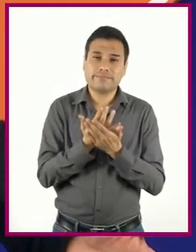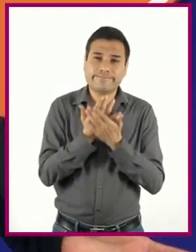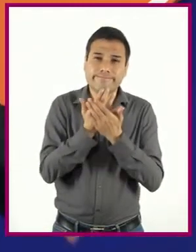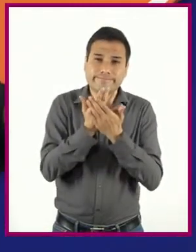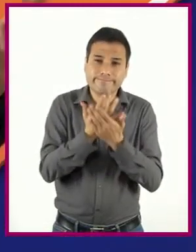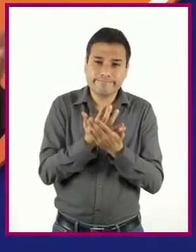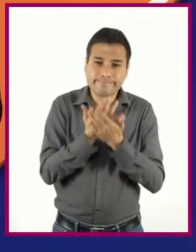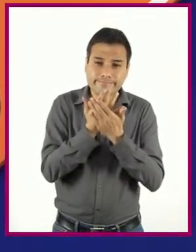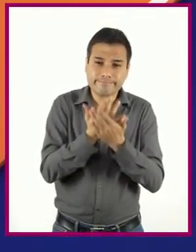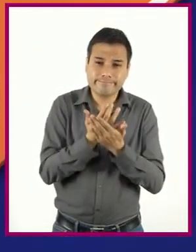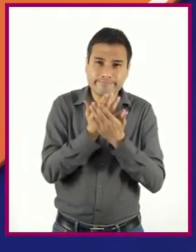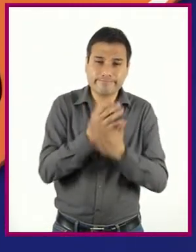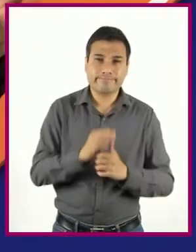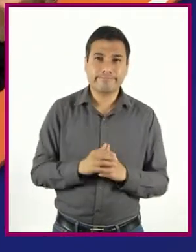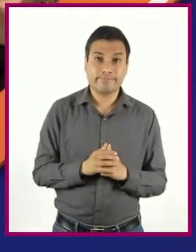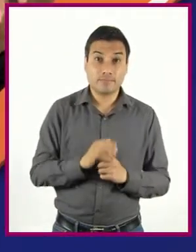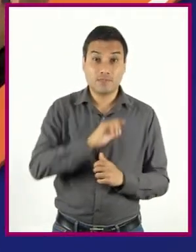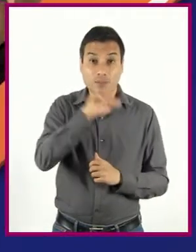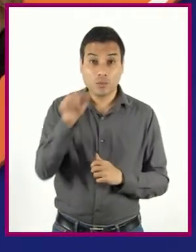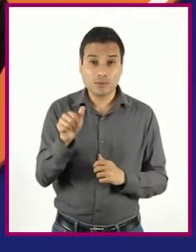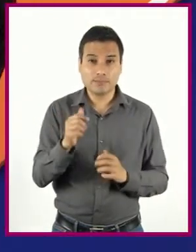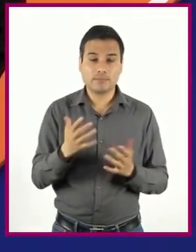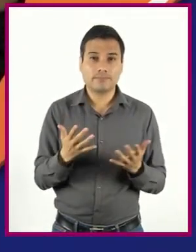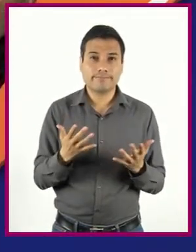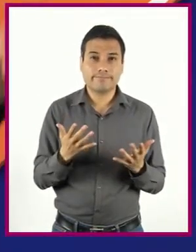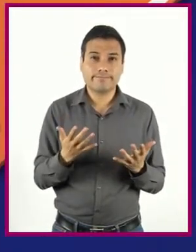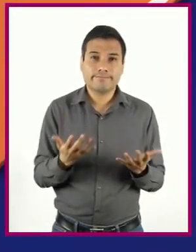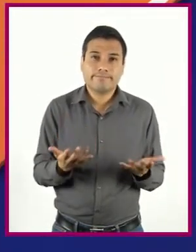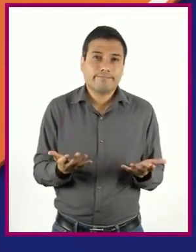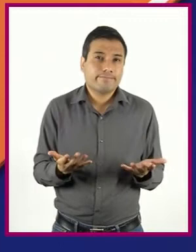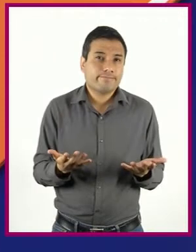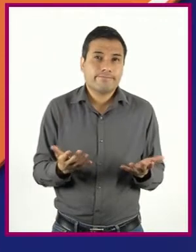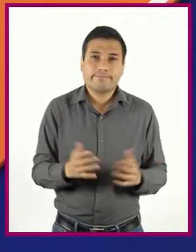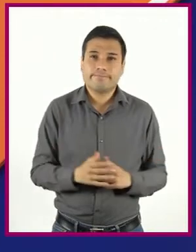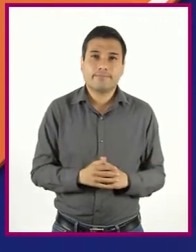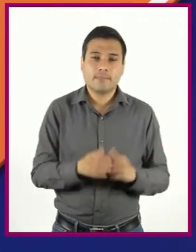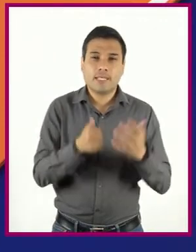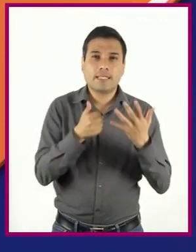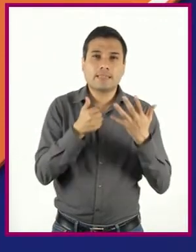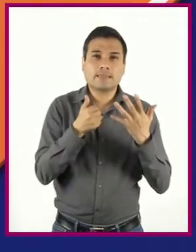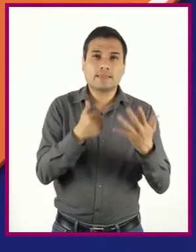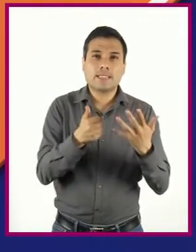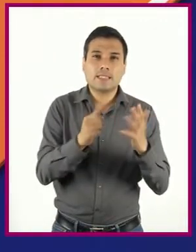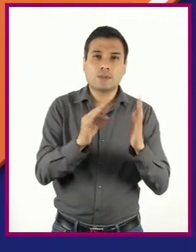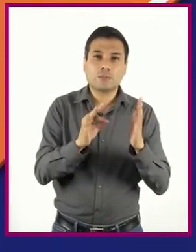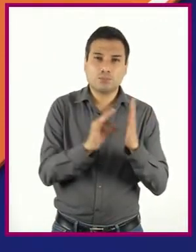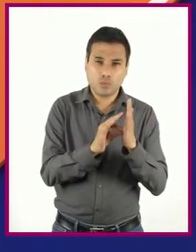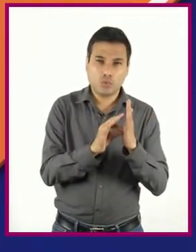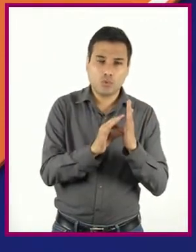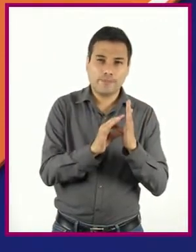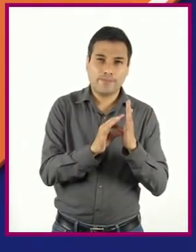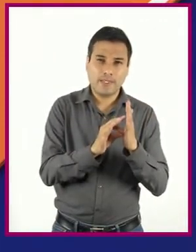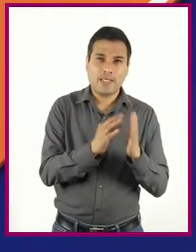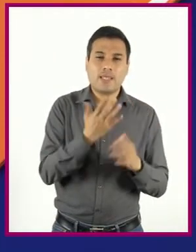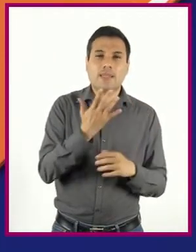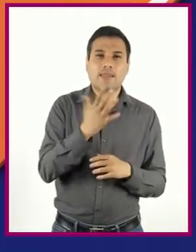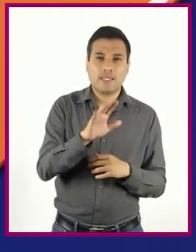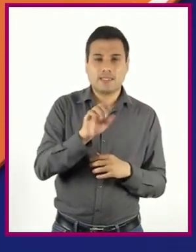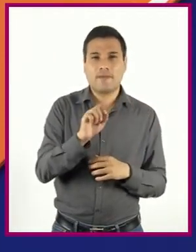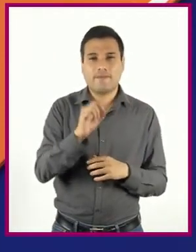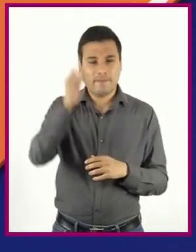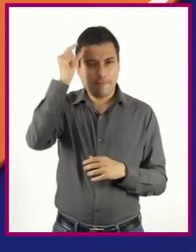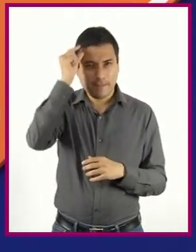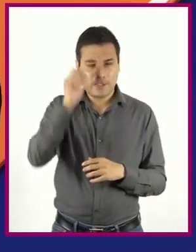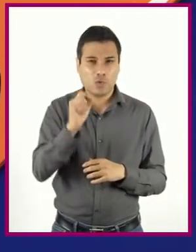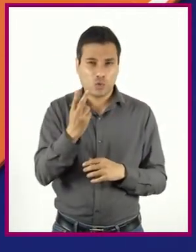ilusionado. Al final, solo eran 6.022 por 10 a la 23 días.